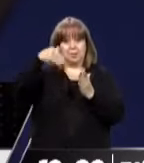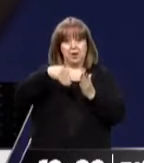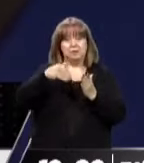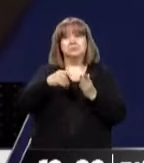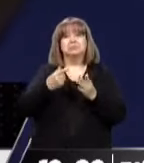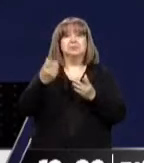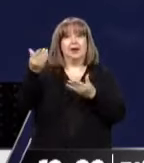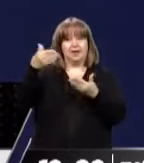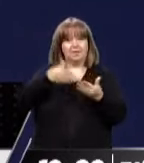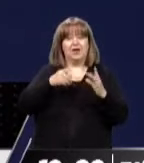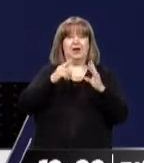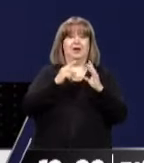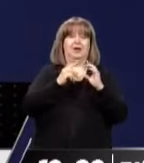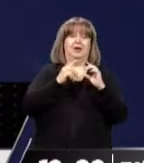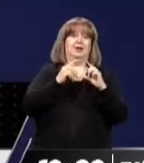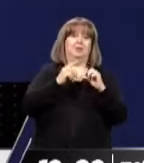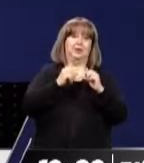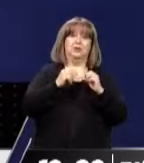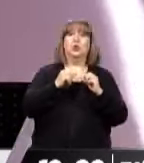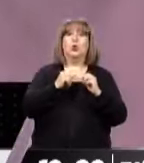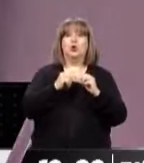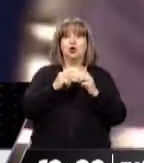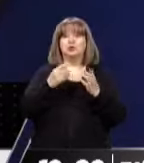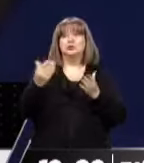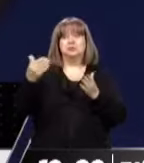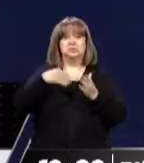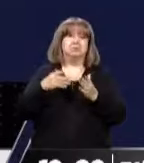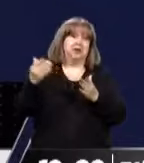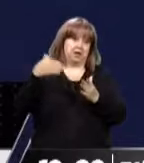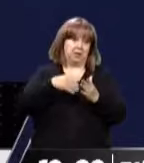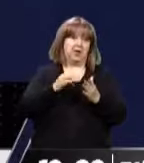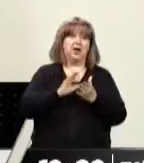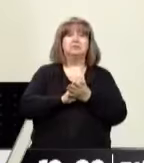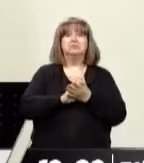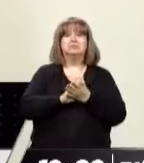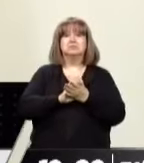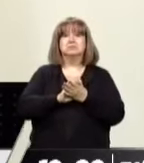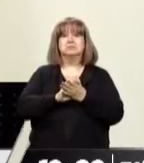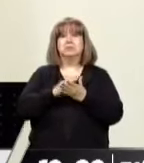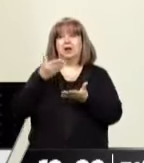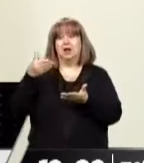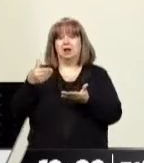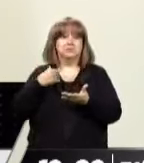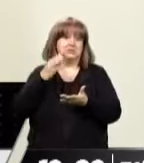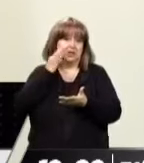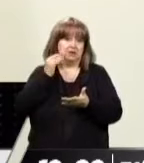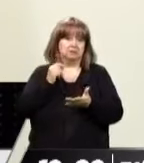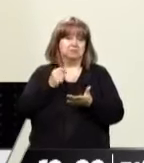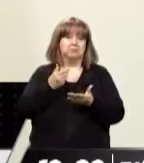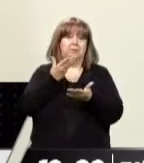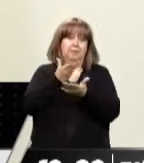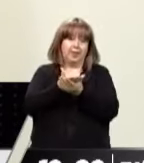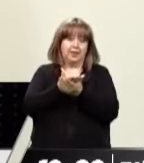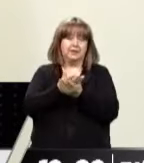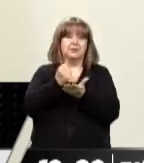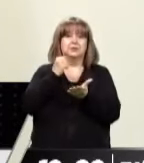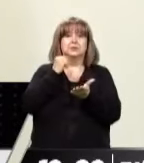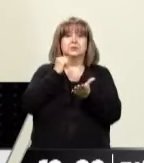abrirán Entonces los turnos para que todo el mundo pueda solicitar ya su